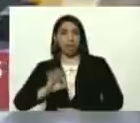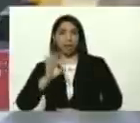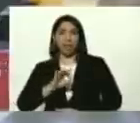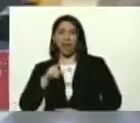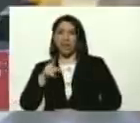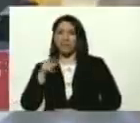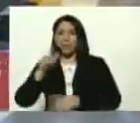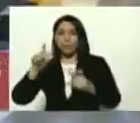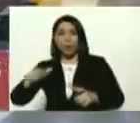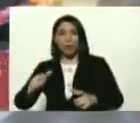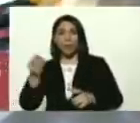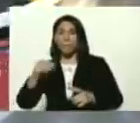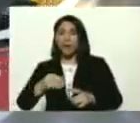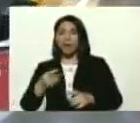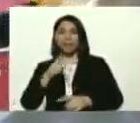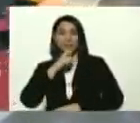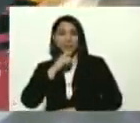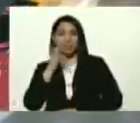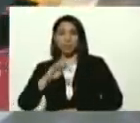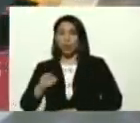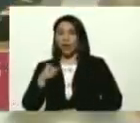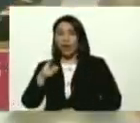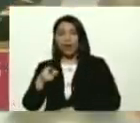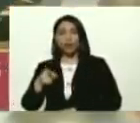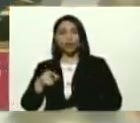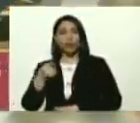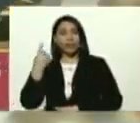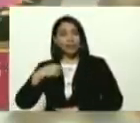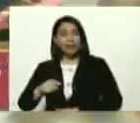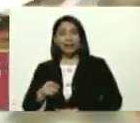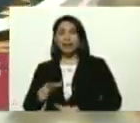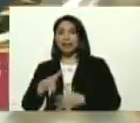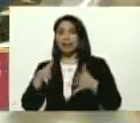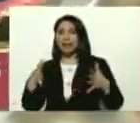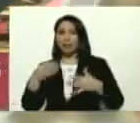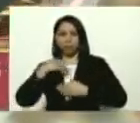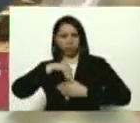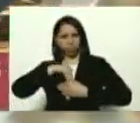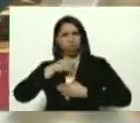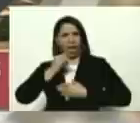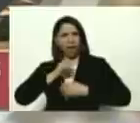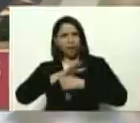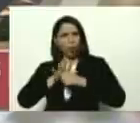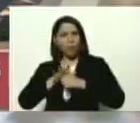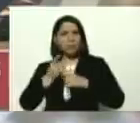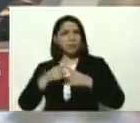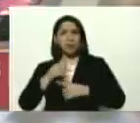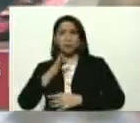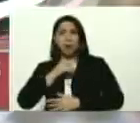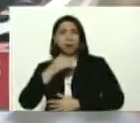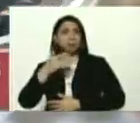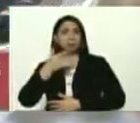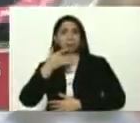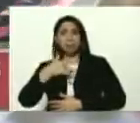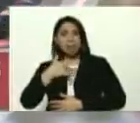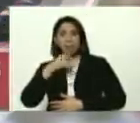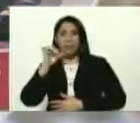complicada porque es la que tiene gran potencial de contagiar a otros, dado que no presenta síntomas, tenemos